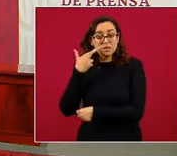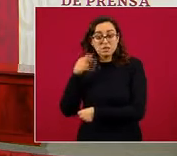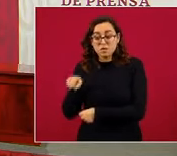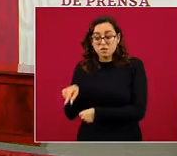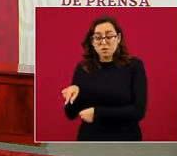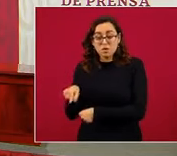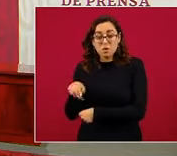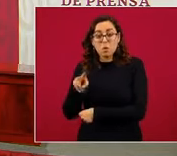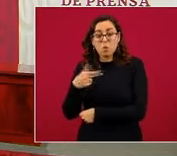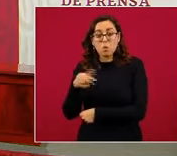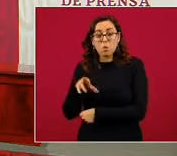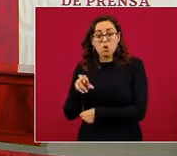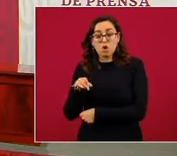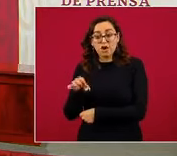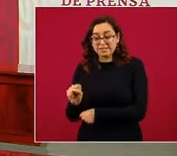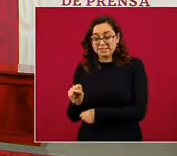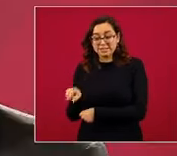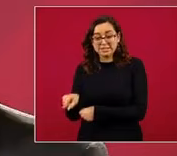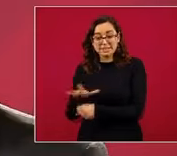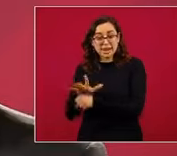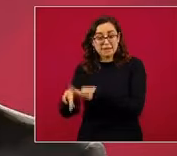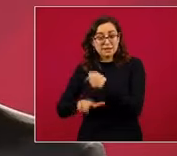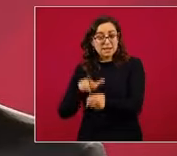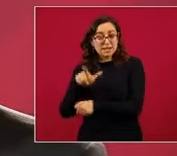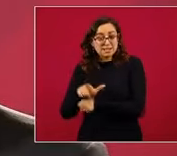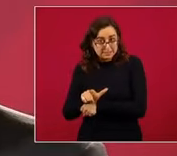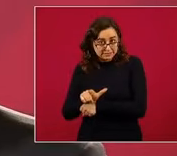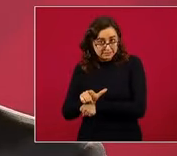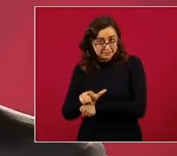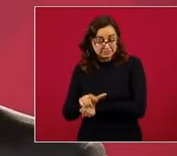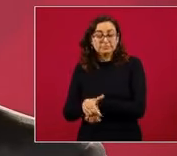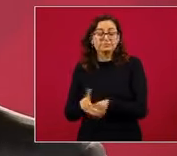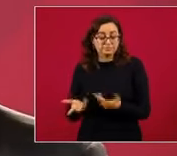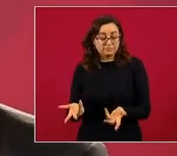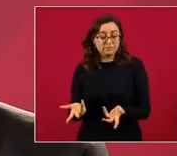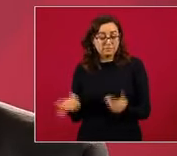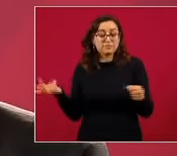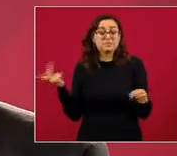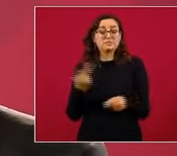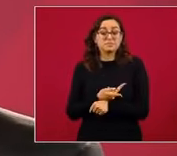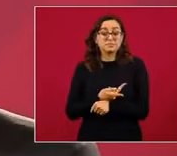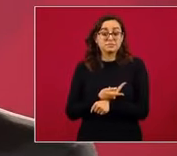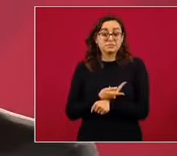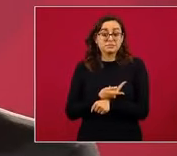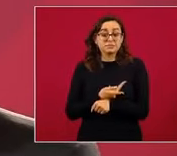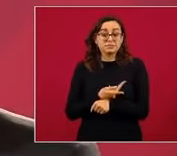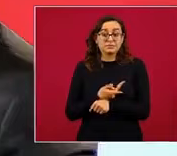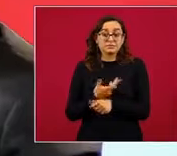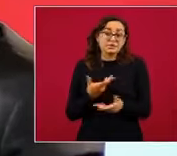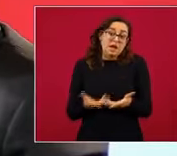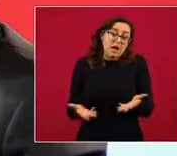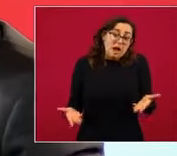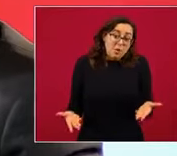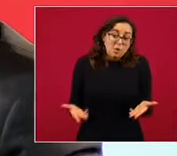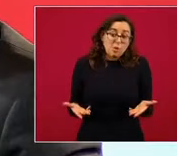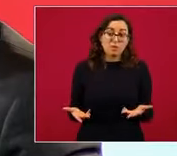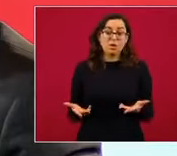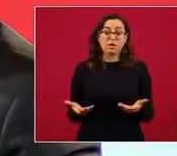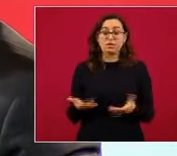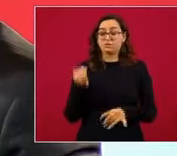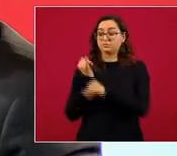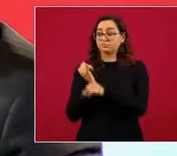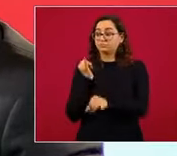animal. Habíamos comentado ya en muchas ocasiones este curioso fenómeno de la vida contemporánea hoy, con los medios electrónicos